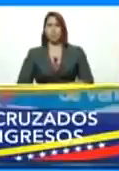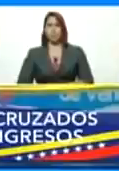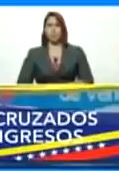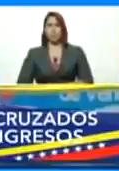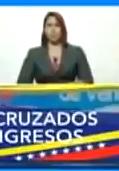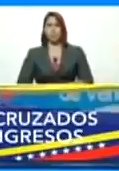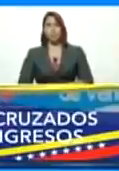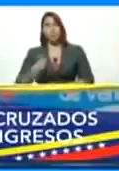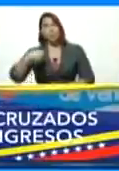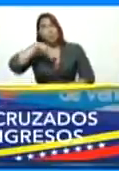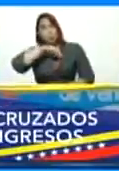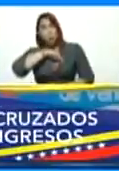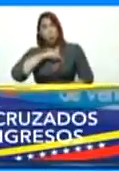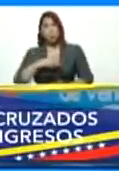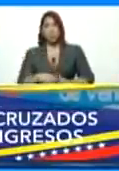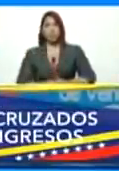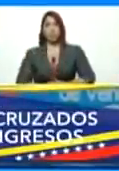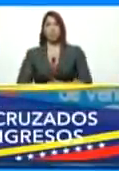y nosotros